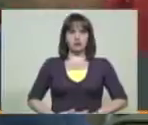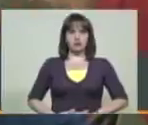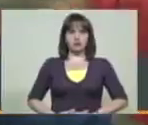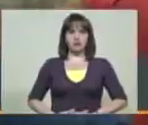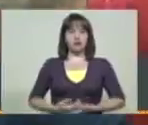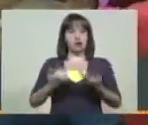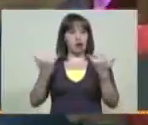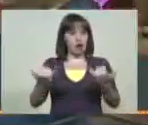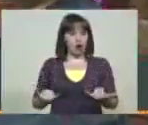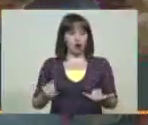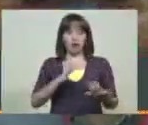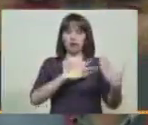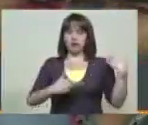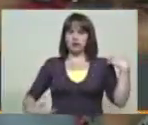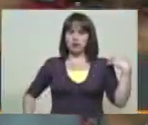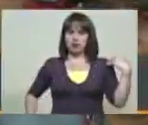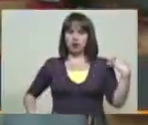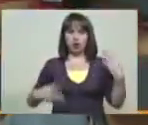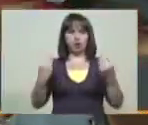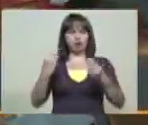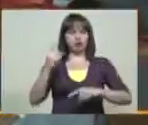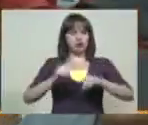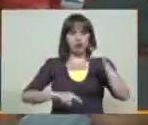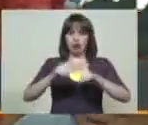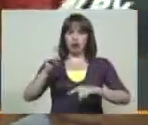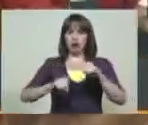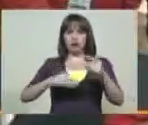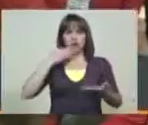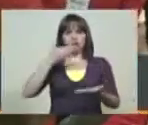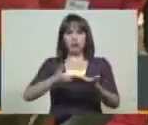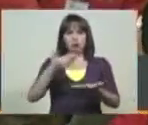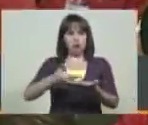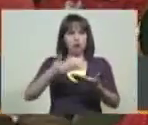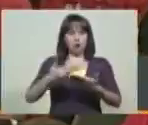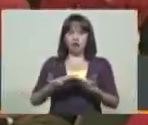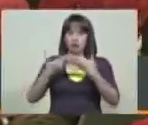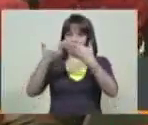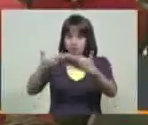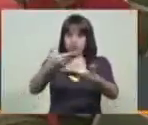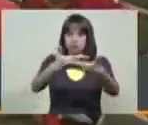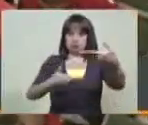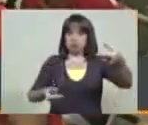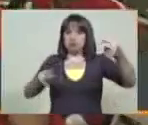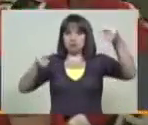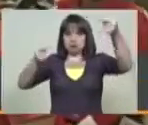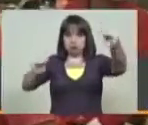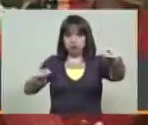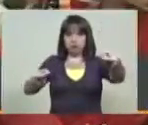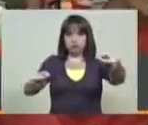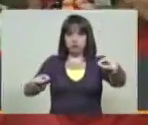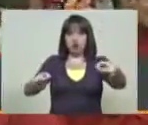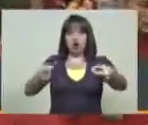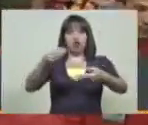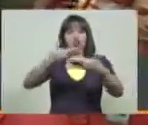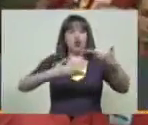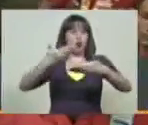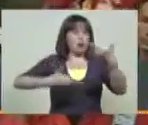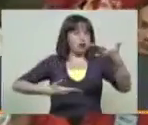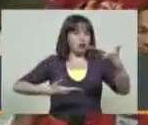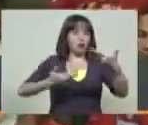y aquí presidente entre muchas cosas han surgido propuestas que se la vamos a entregar a usted como documento